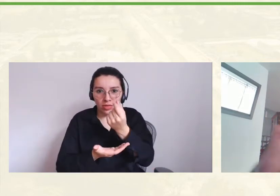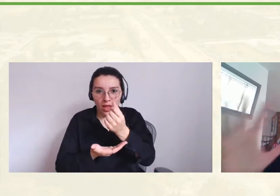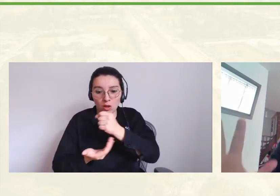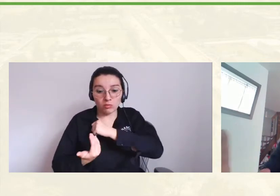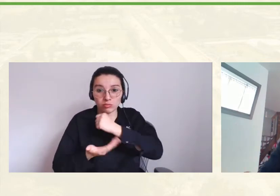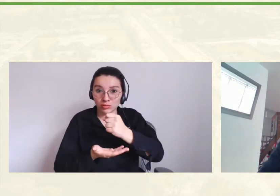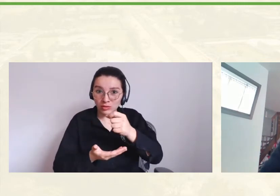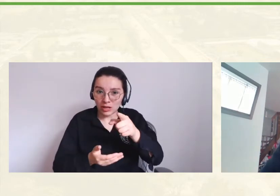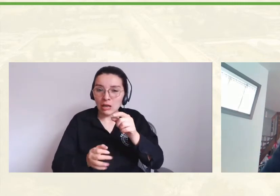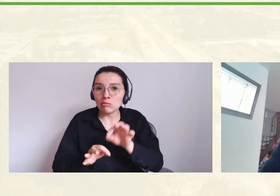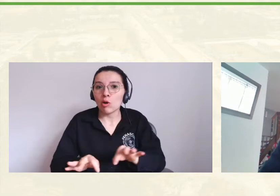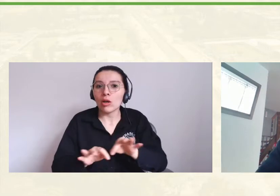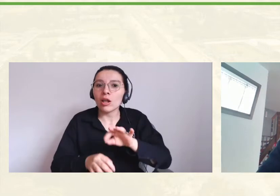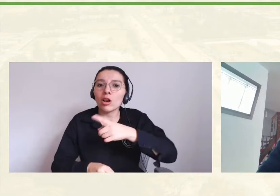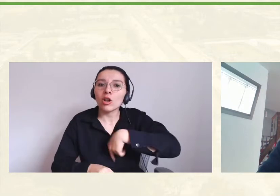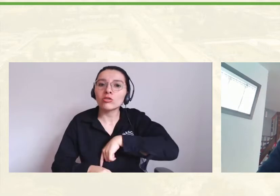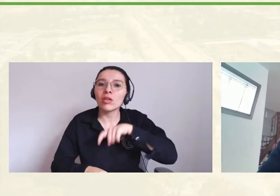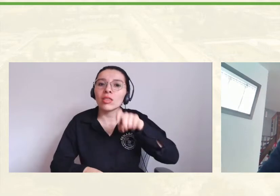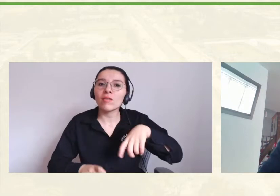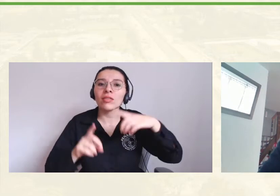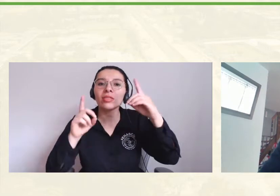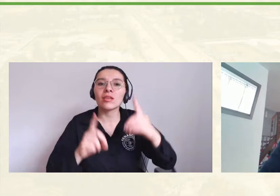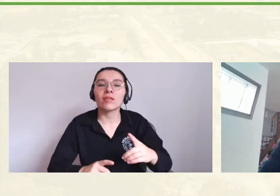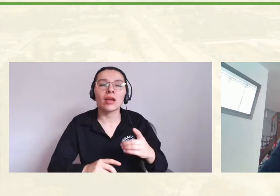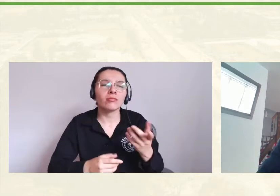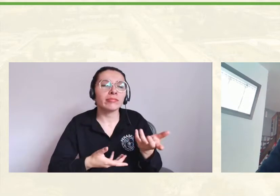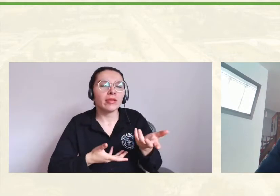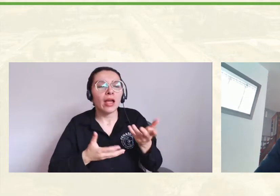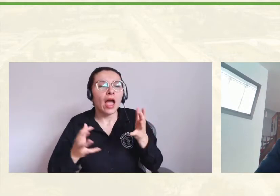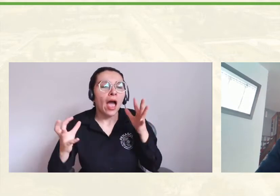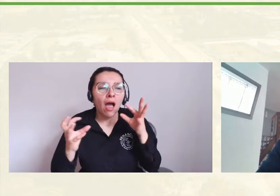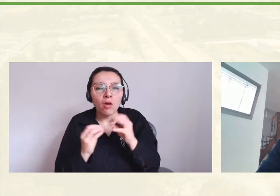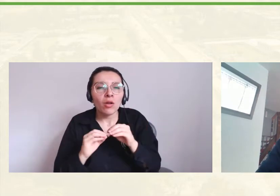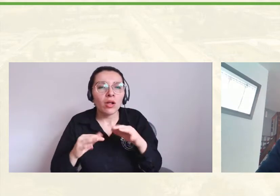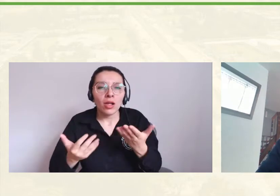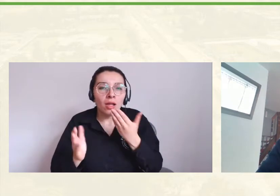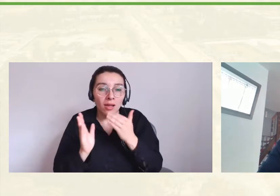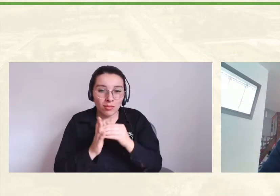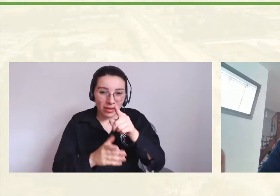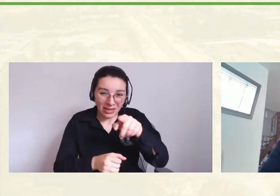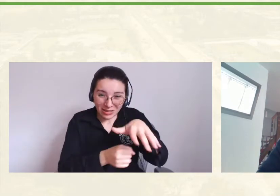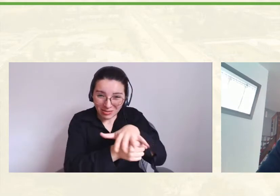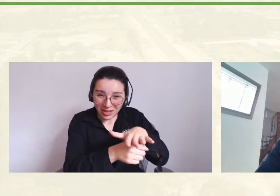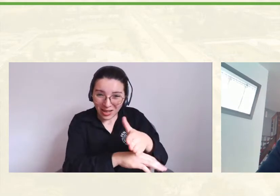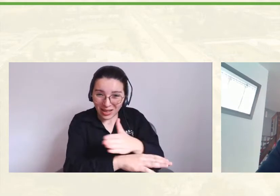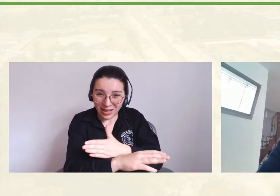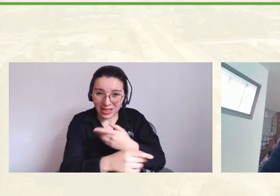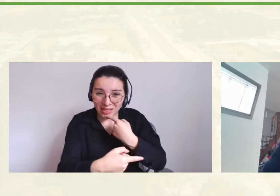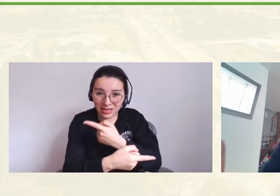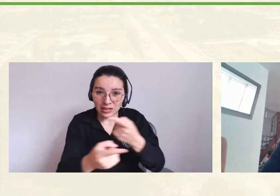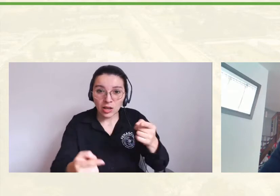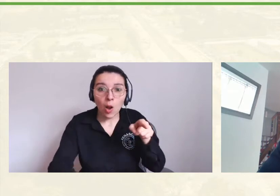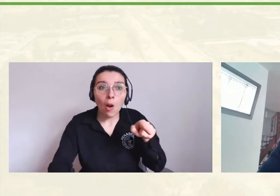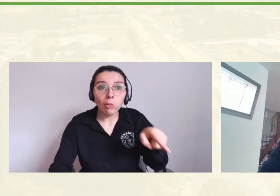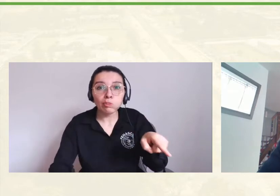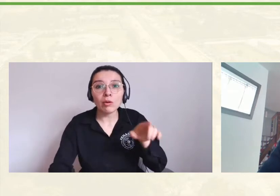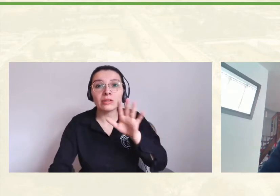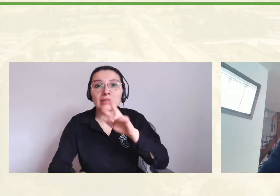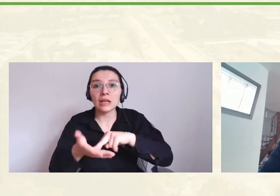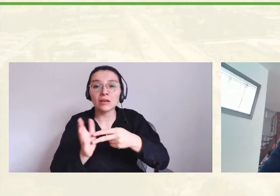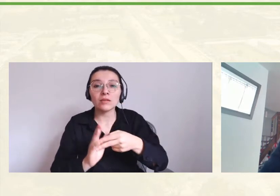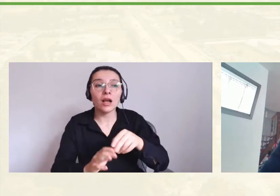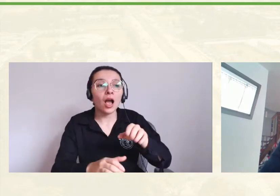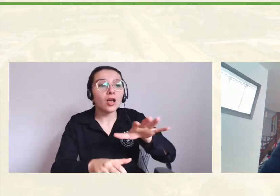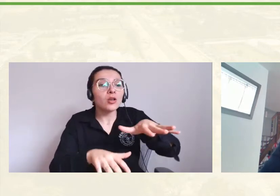nosotros primero a definir una zona de influencia, digamos en este caso puntual de Valles de Cafán, son 46 predios los que se van a beneficiar de